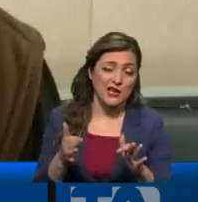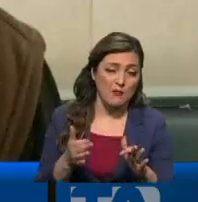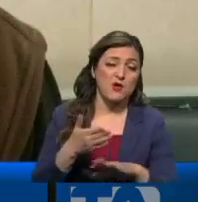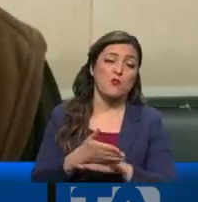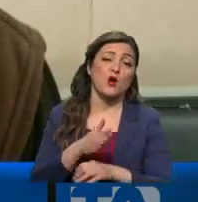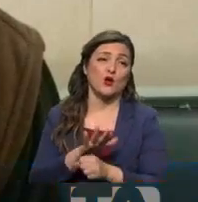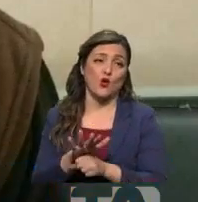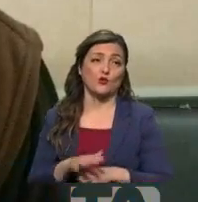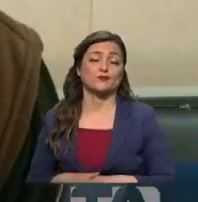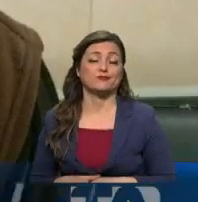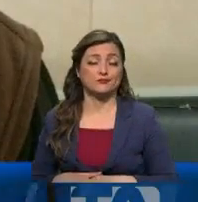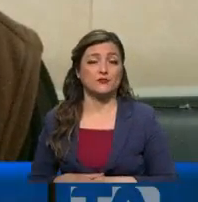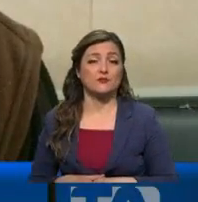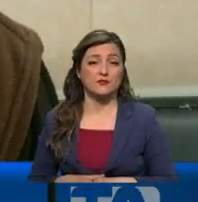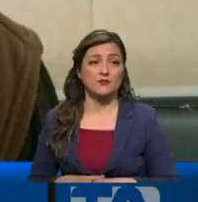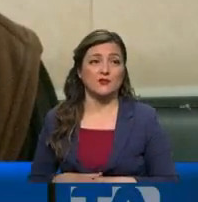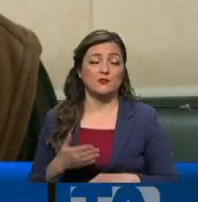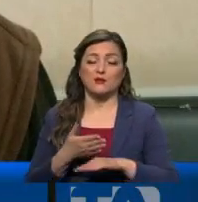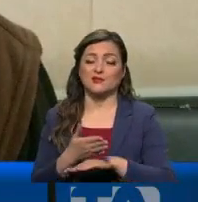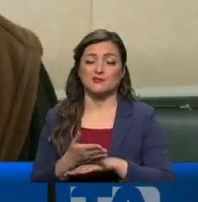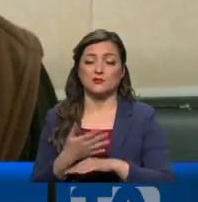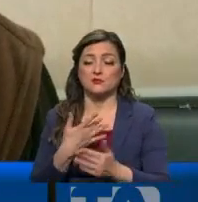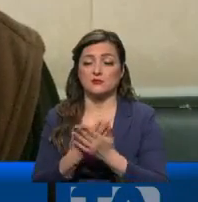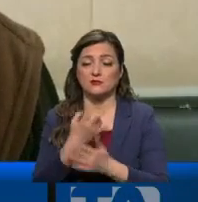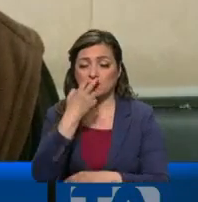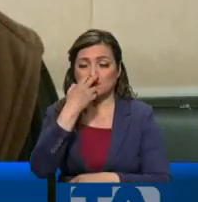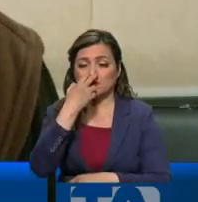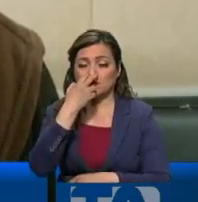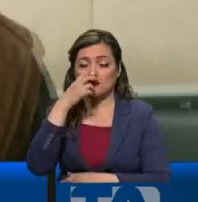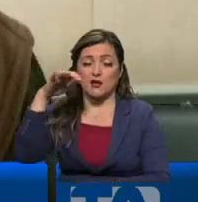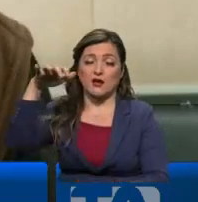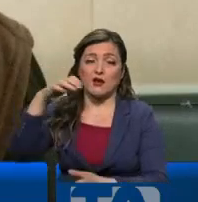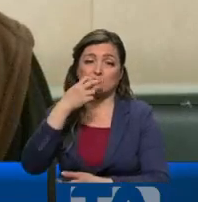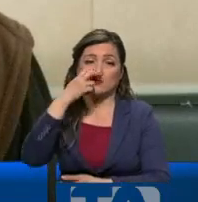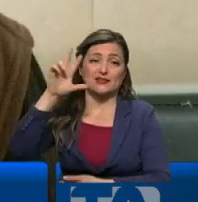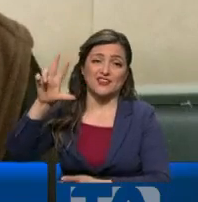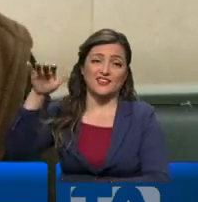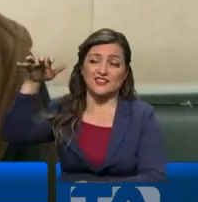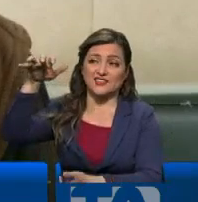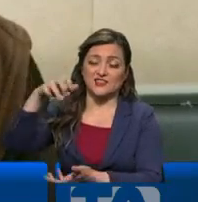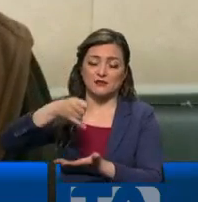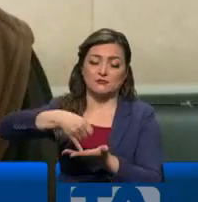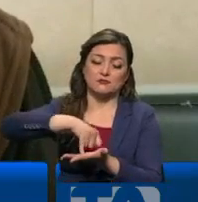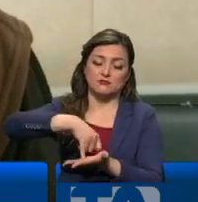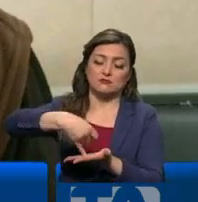post-COVID. Y inclusive estaba con oxígeno cuando vine acá con 3 litros. Tenía una